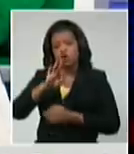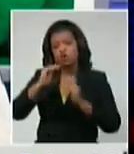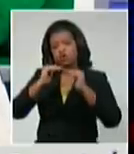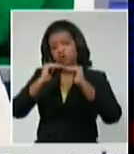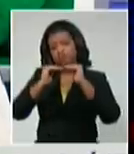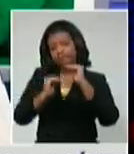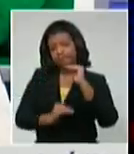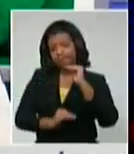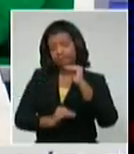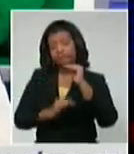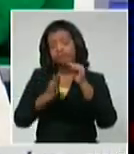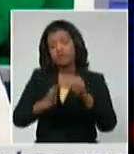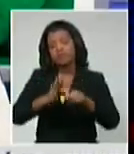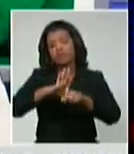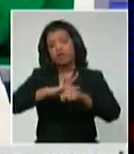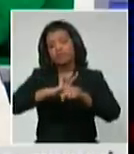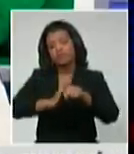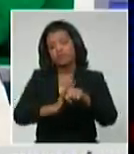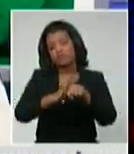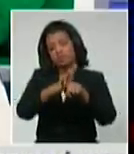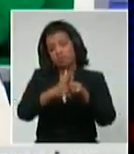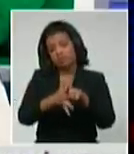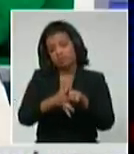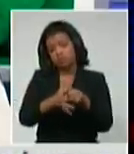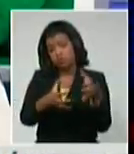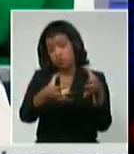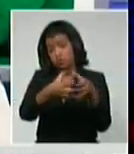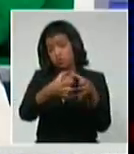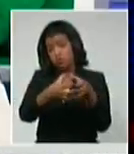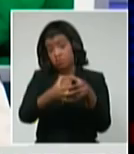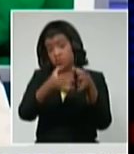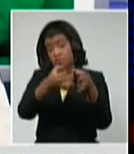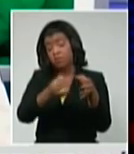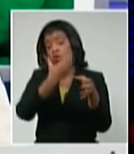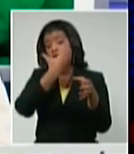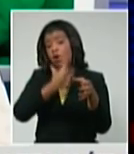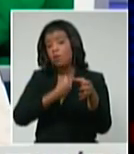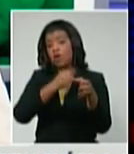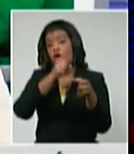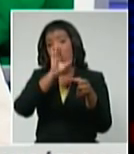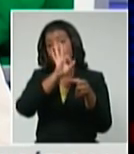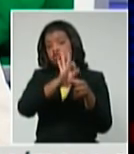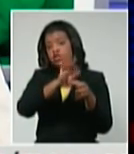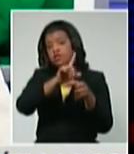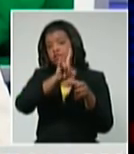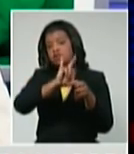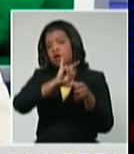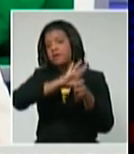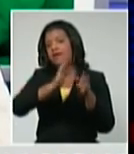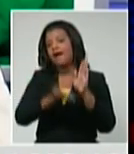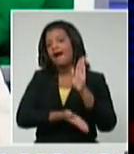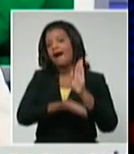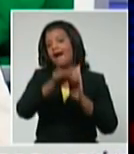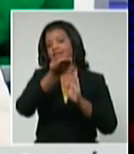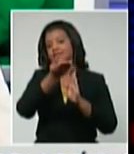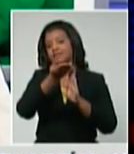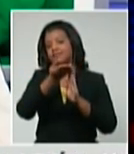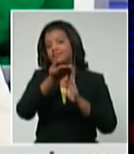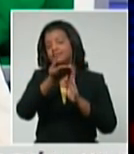la COVID, de los cuales 819 están de alta. Estamos hablando del